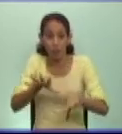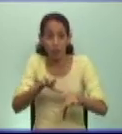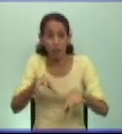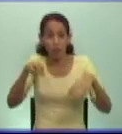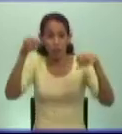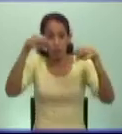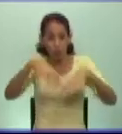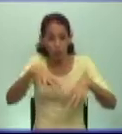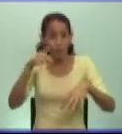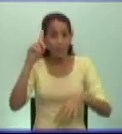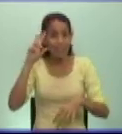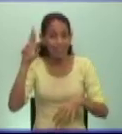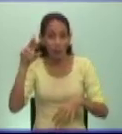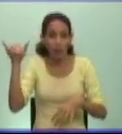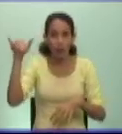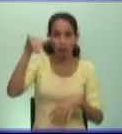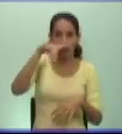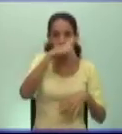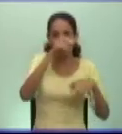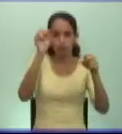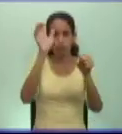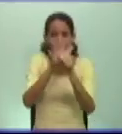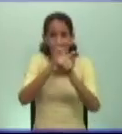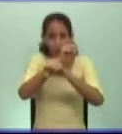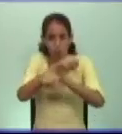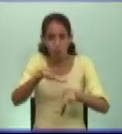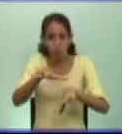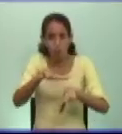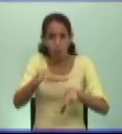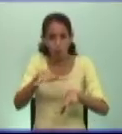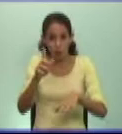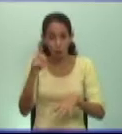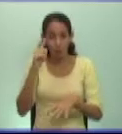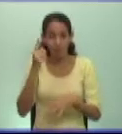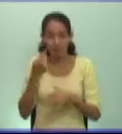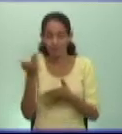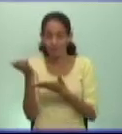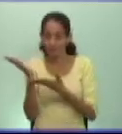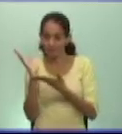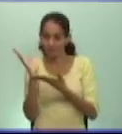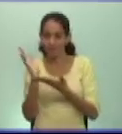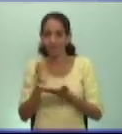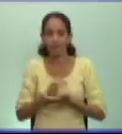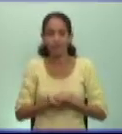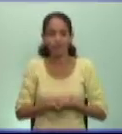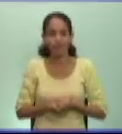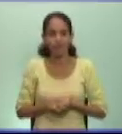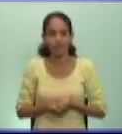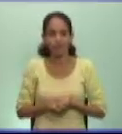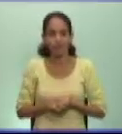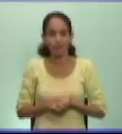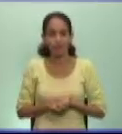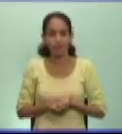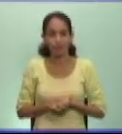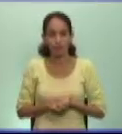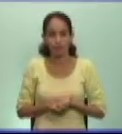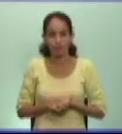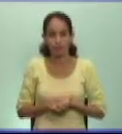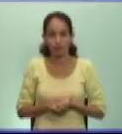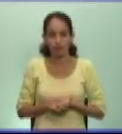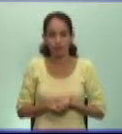45 en Japón, Hiroshima y Nagasaki, ustedes conocen ese hecho histórico por historia contemporánea. Y sobre todo,